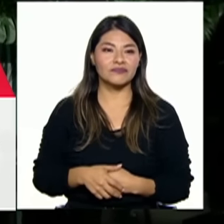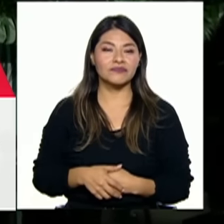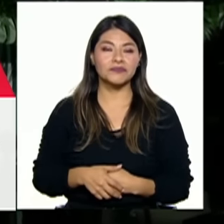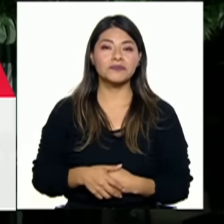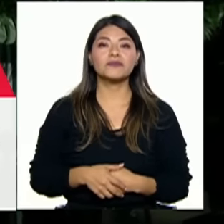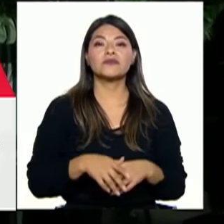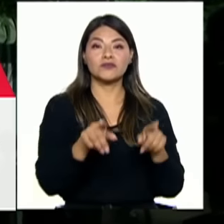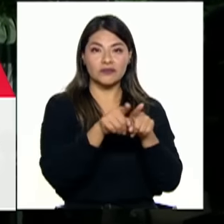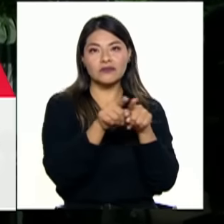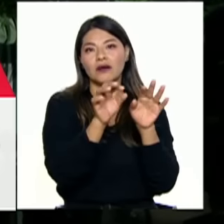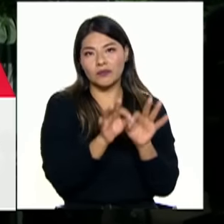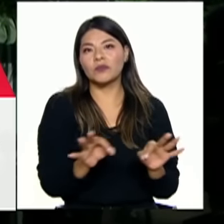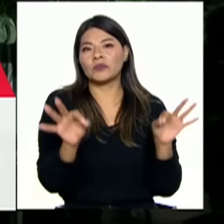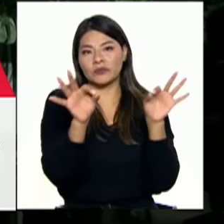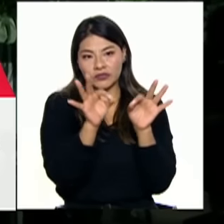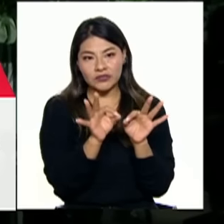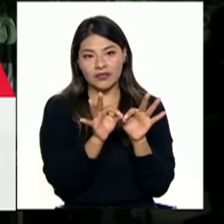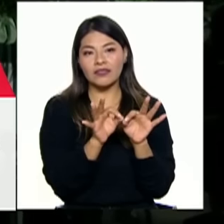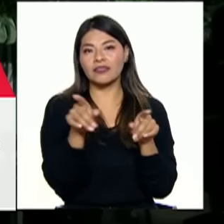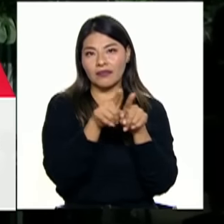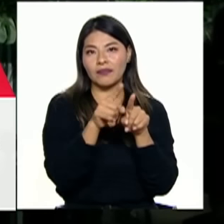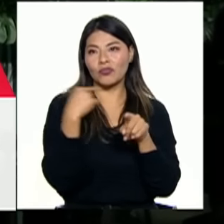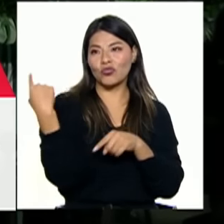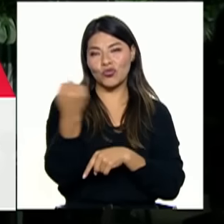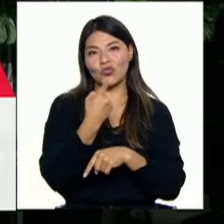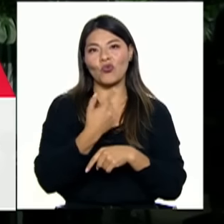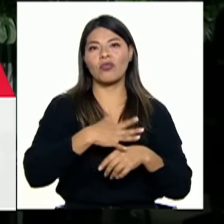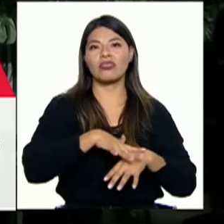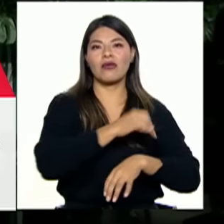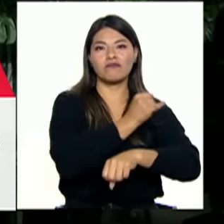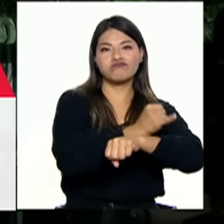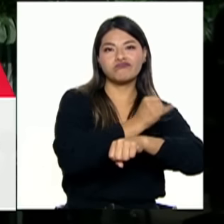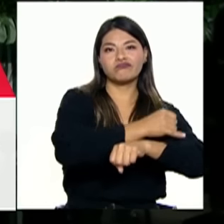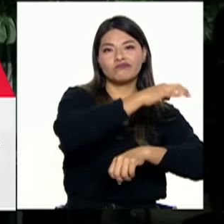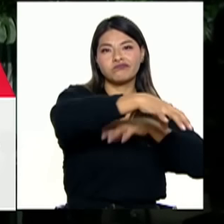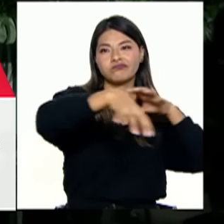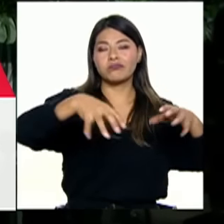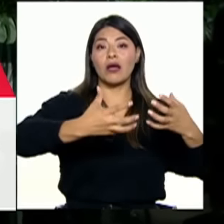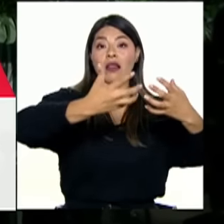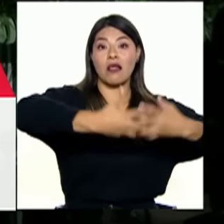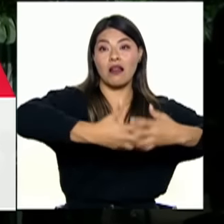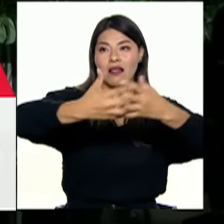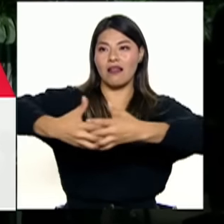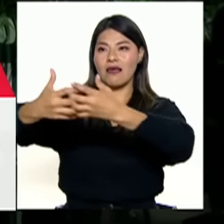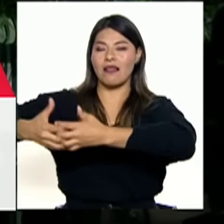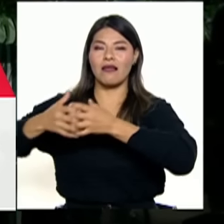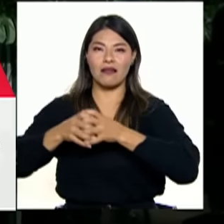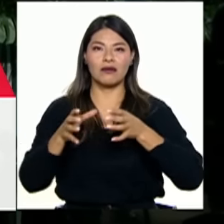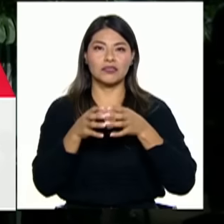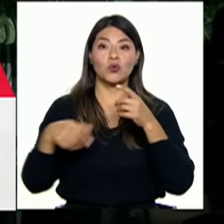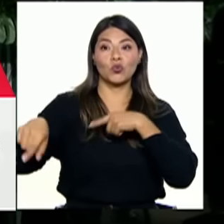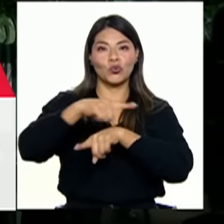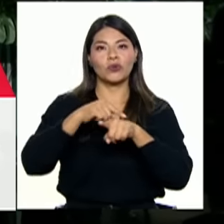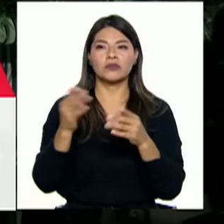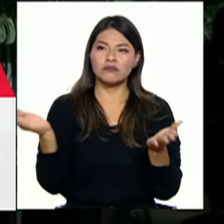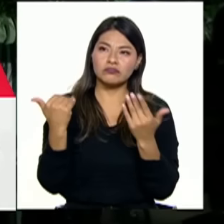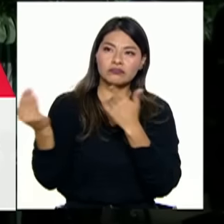Es importante destacar que la industria contribuye significativamente a la formalización del